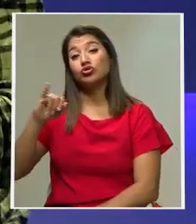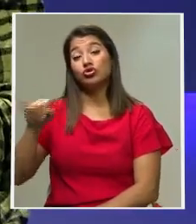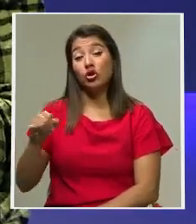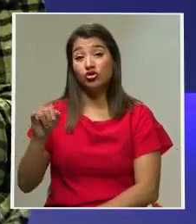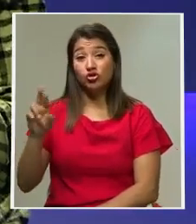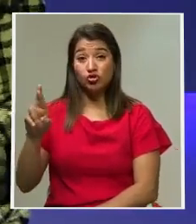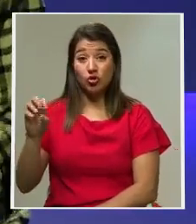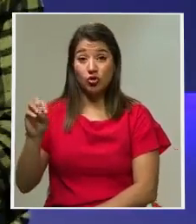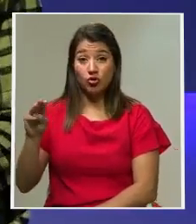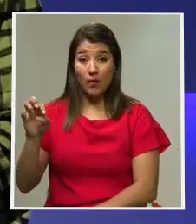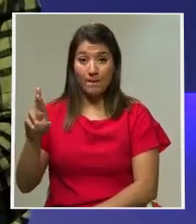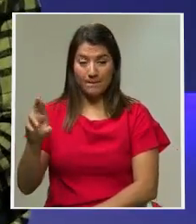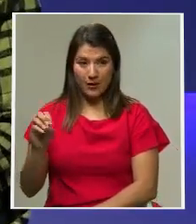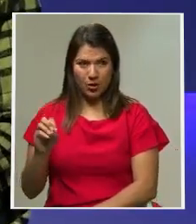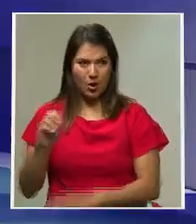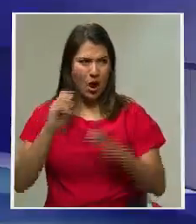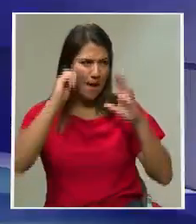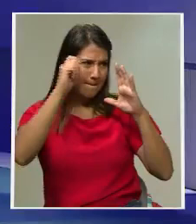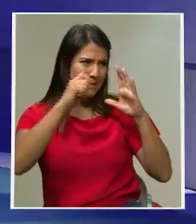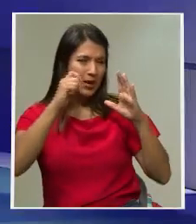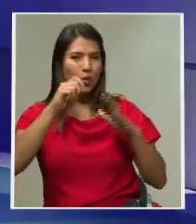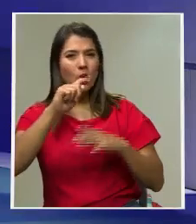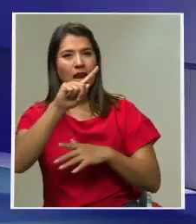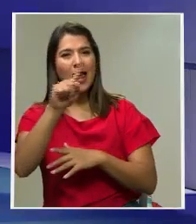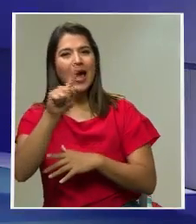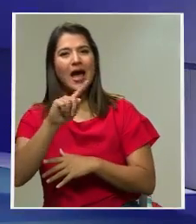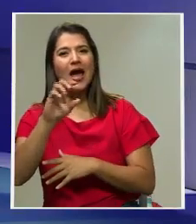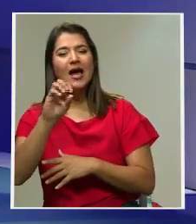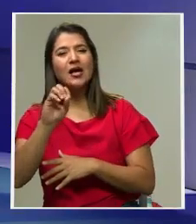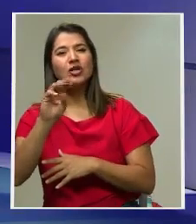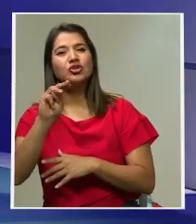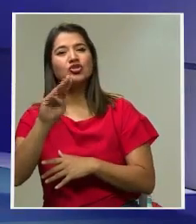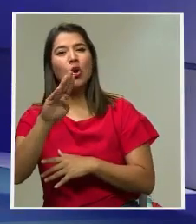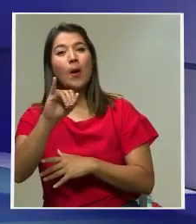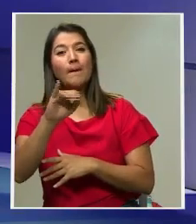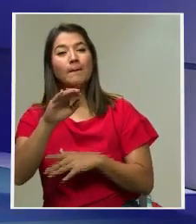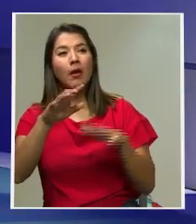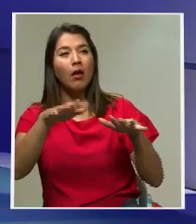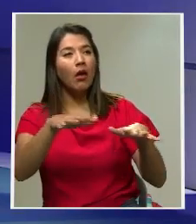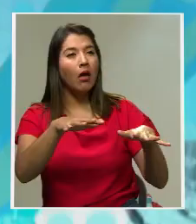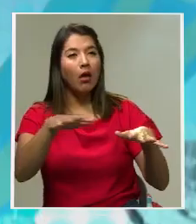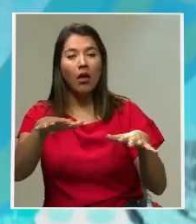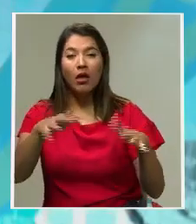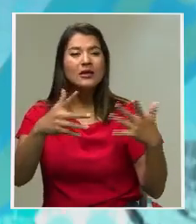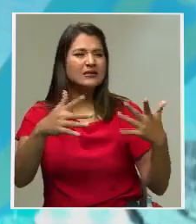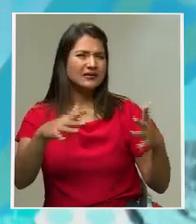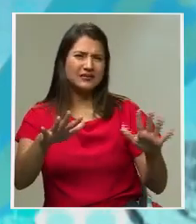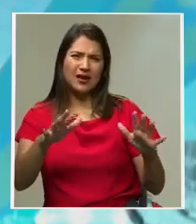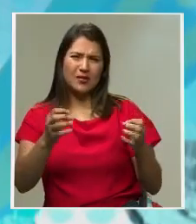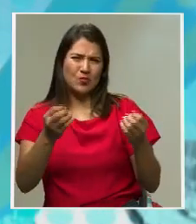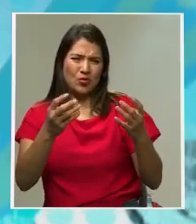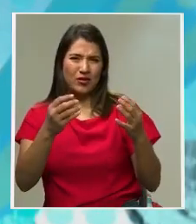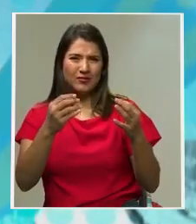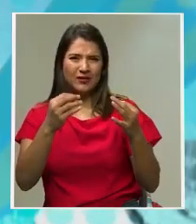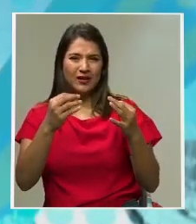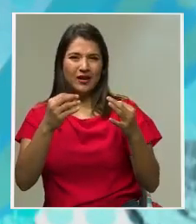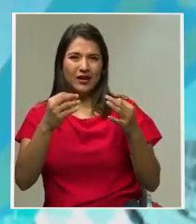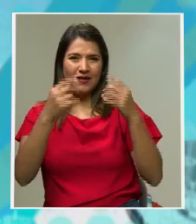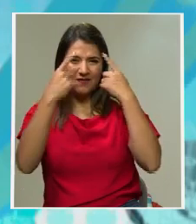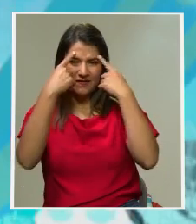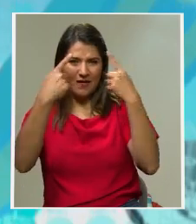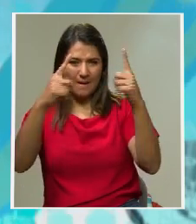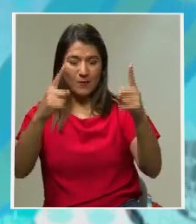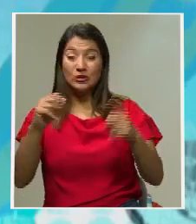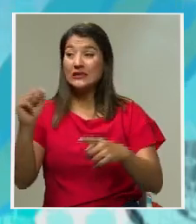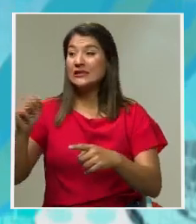Las películas de zombies son ya un clásico, un género dentro de las películas. Un clásico y uno diría desde la